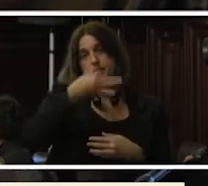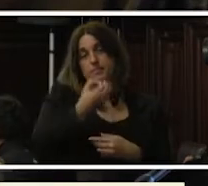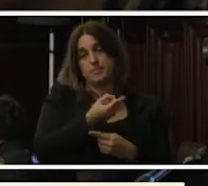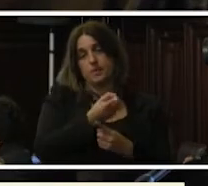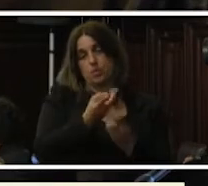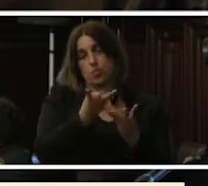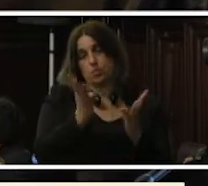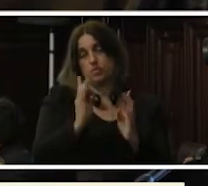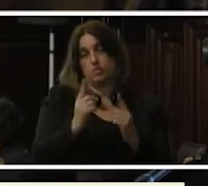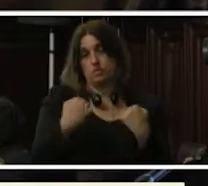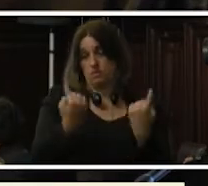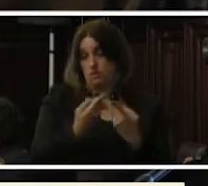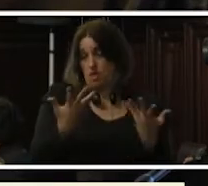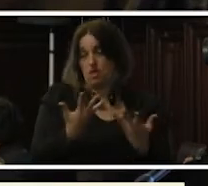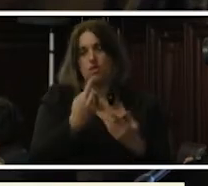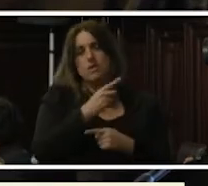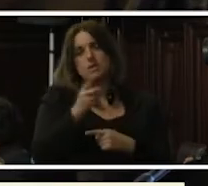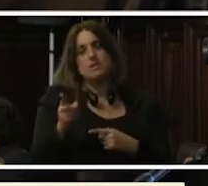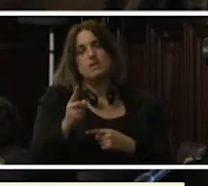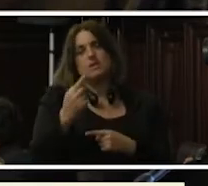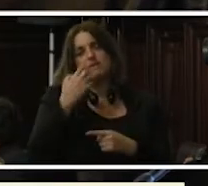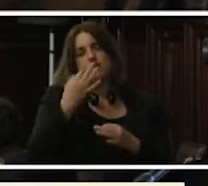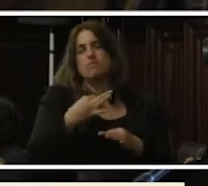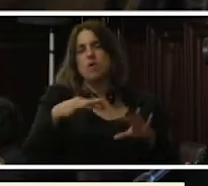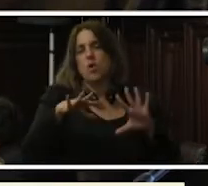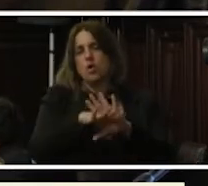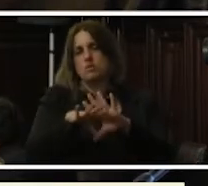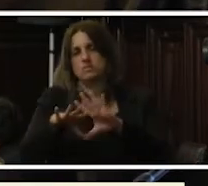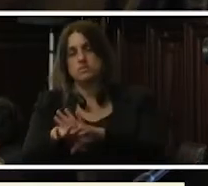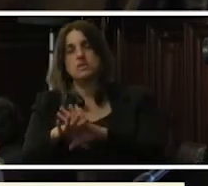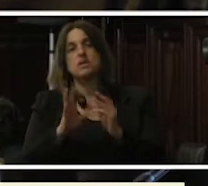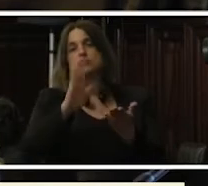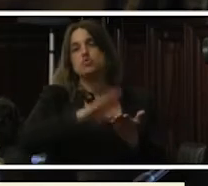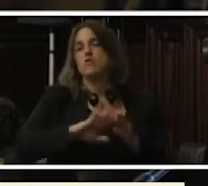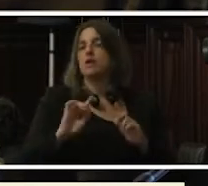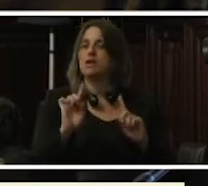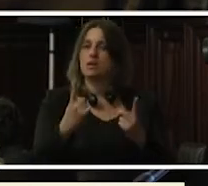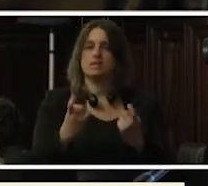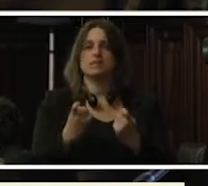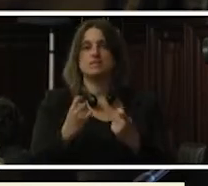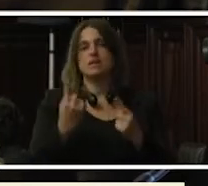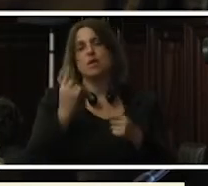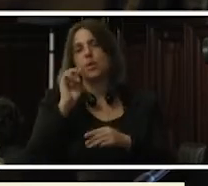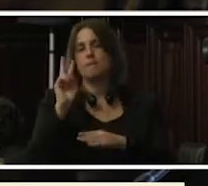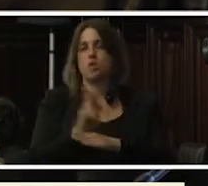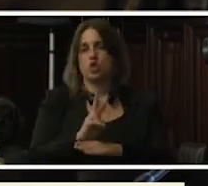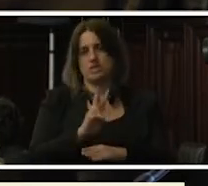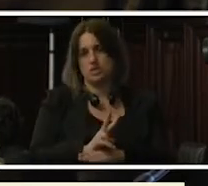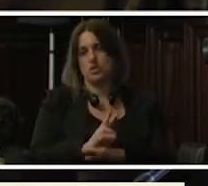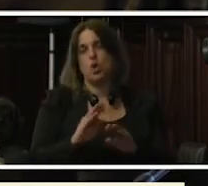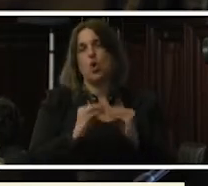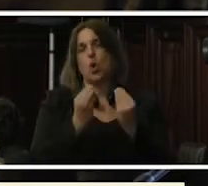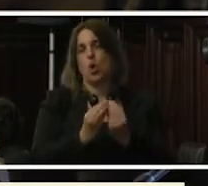todos, han hecho mucha precisión en la necesidad de una protección